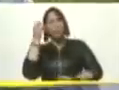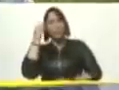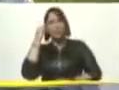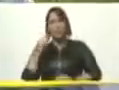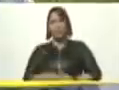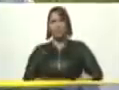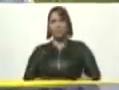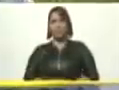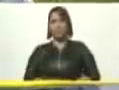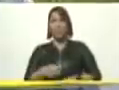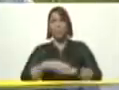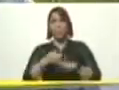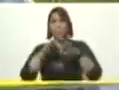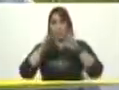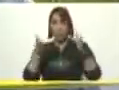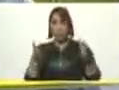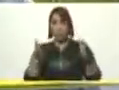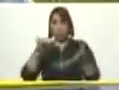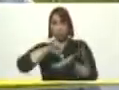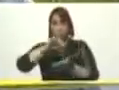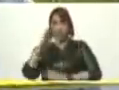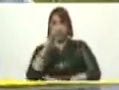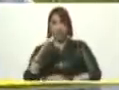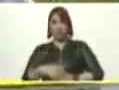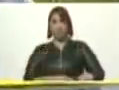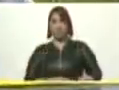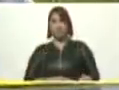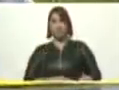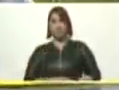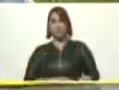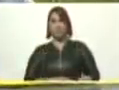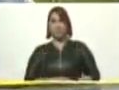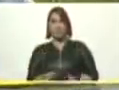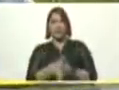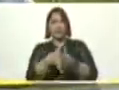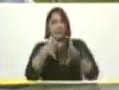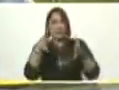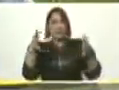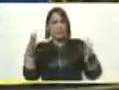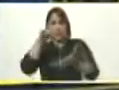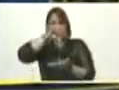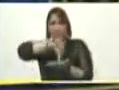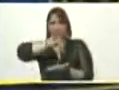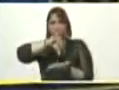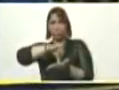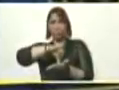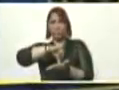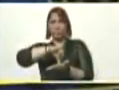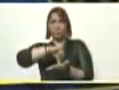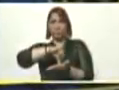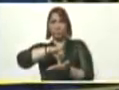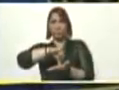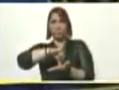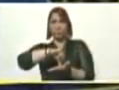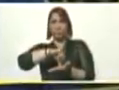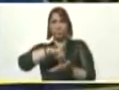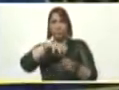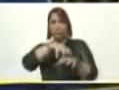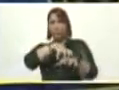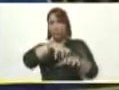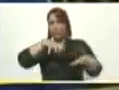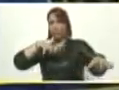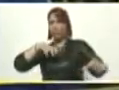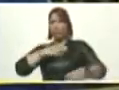porque el poliedro es el El Gran centro de espectáculos masivos